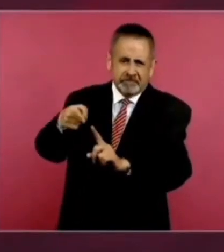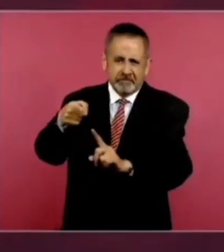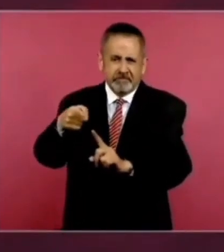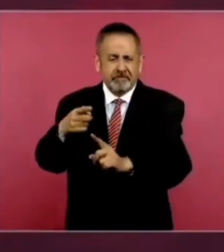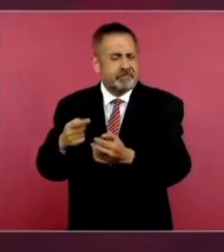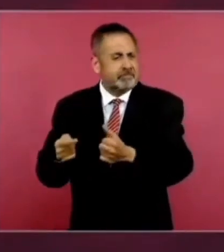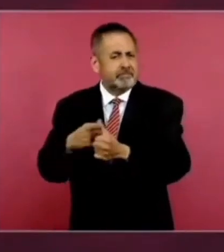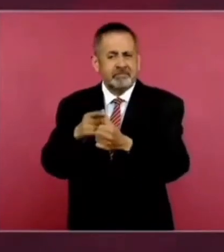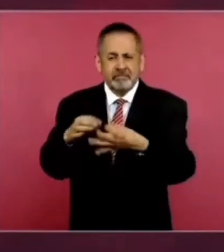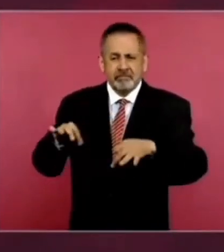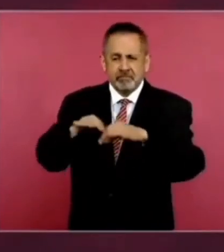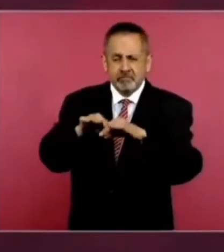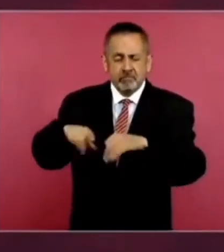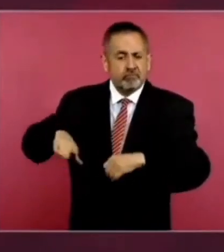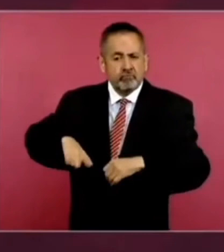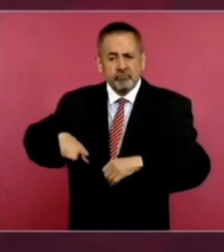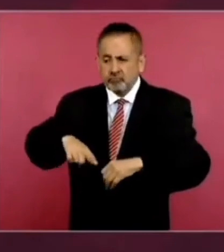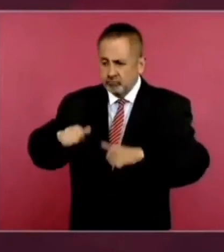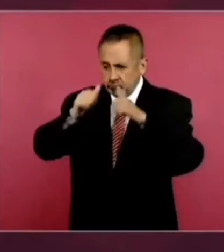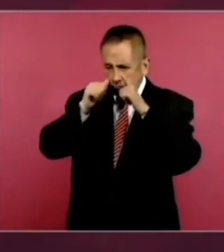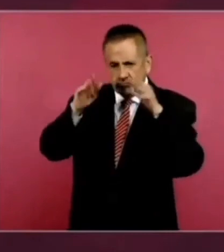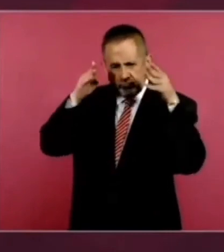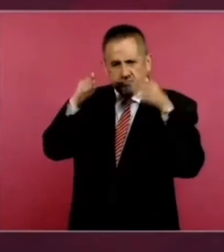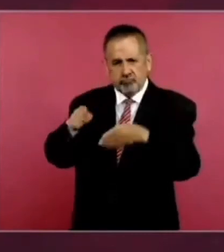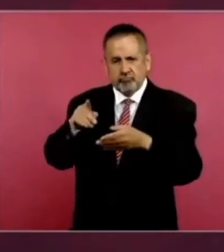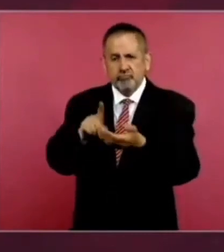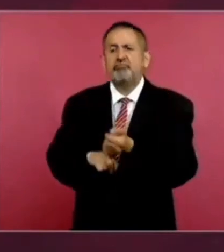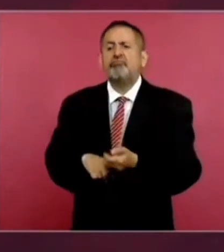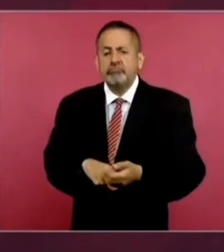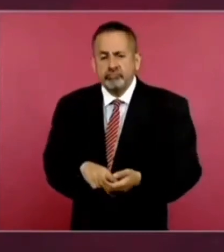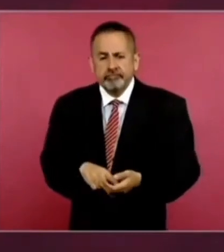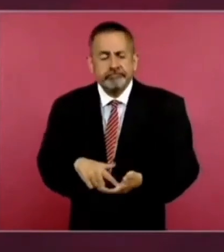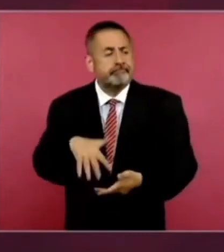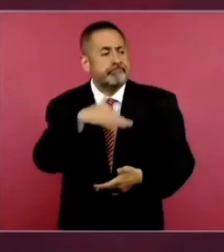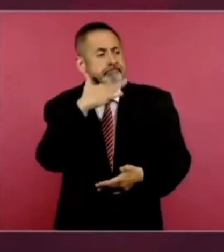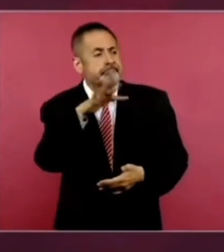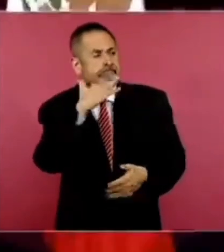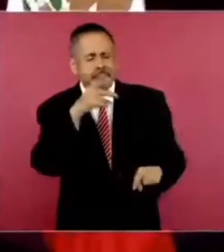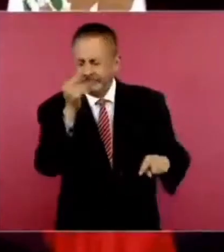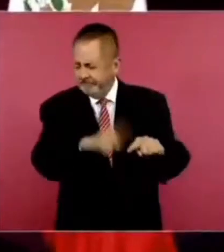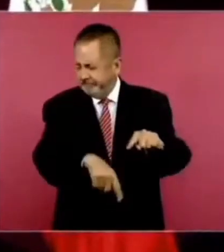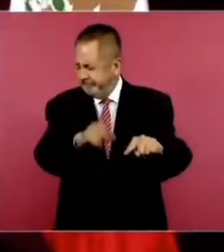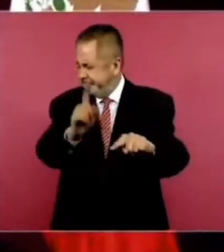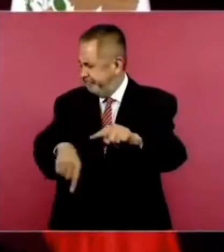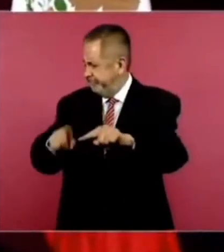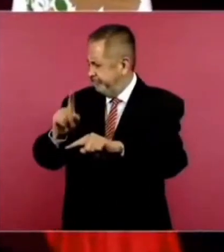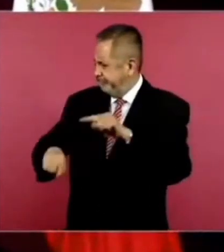de la agenda pública el combate a la corrupción.